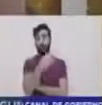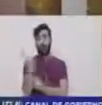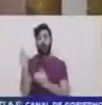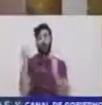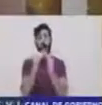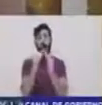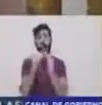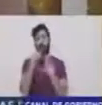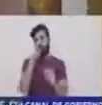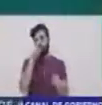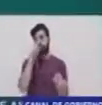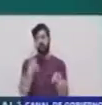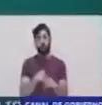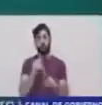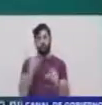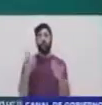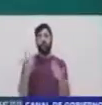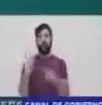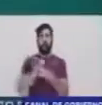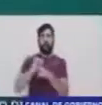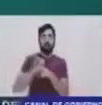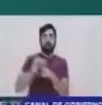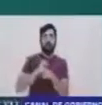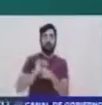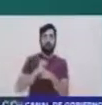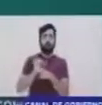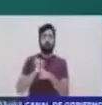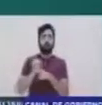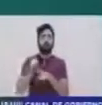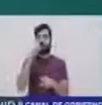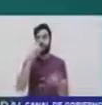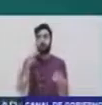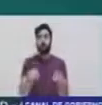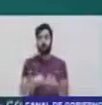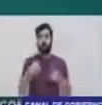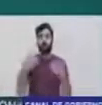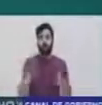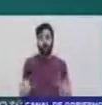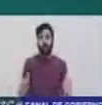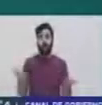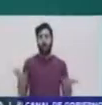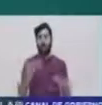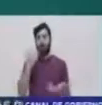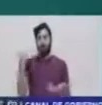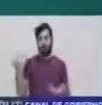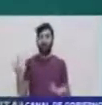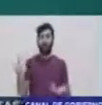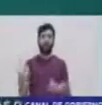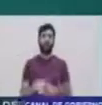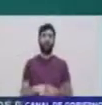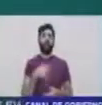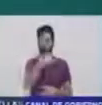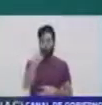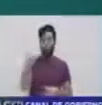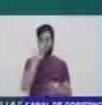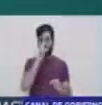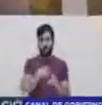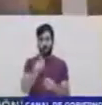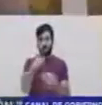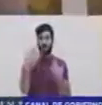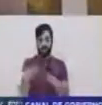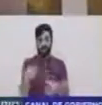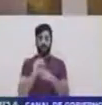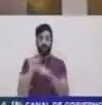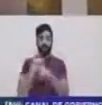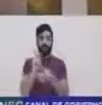importante también que tú allá en casa lo puedas ejercitar de la mejor manera, no solo con estos ejercicios que ya has terminado, gracias a Dios,